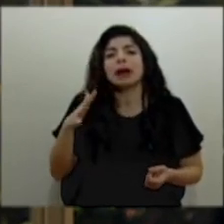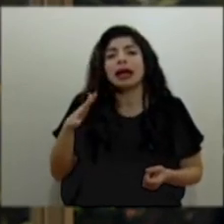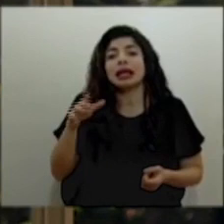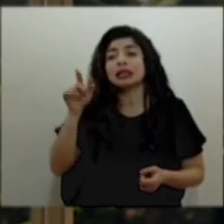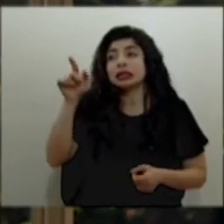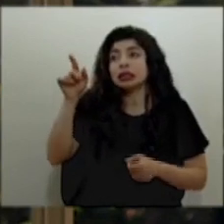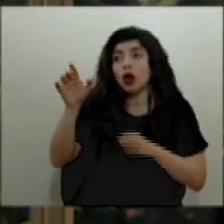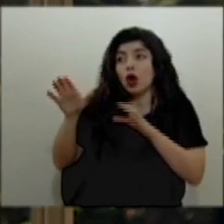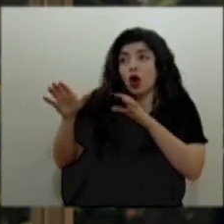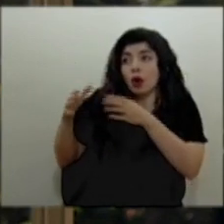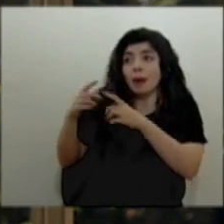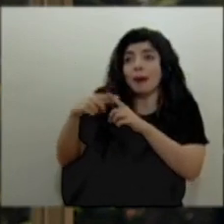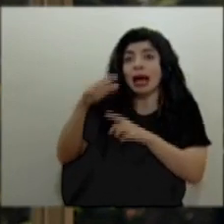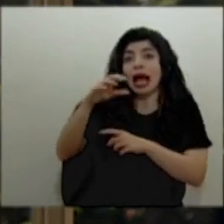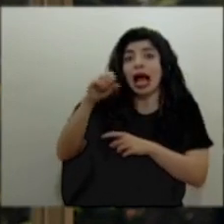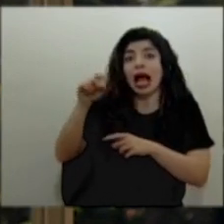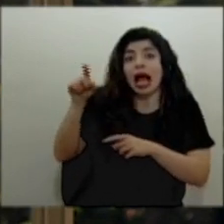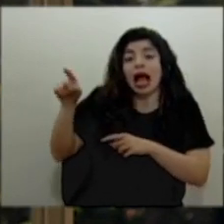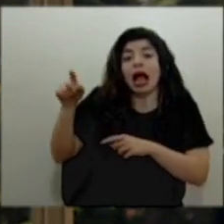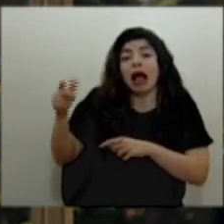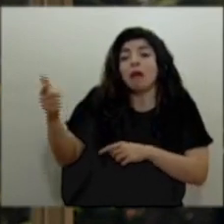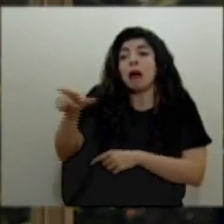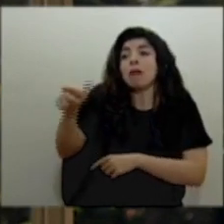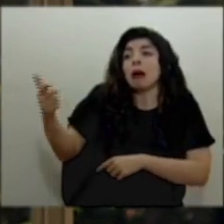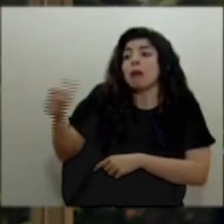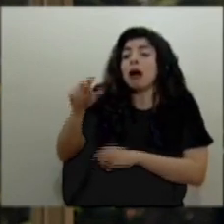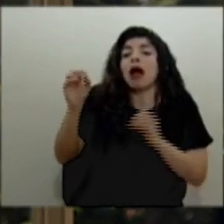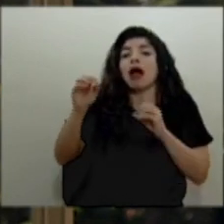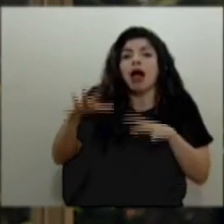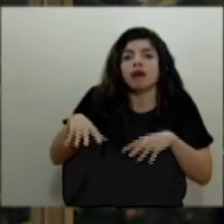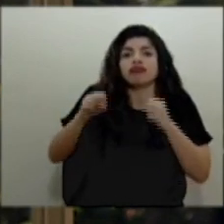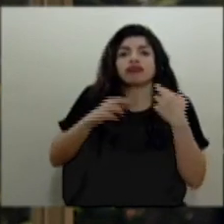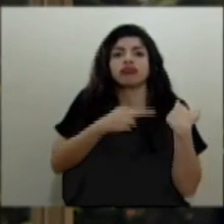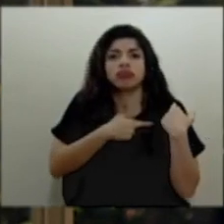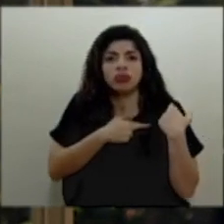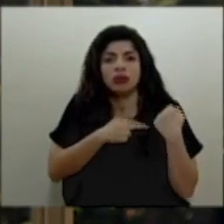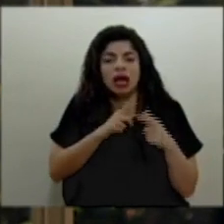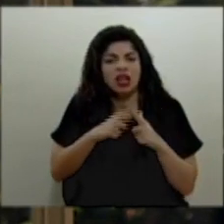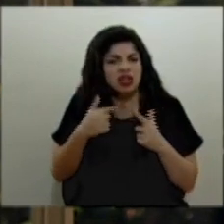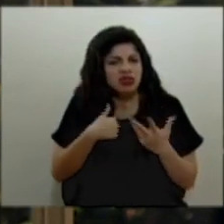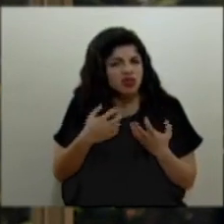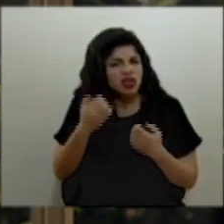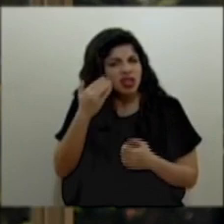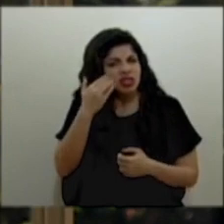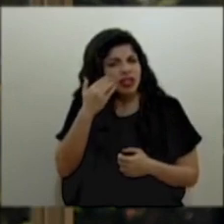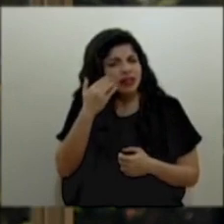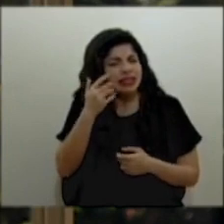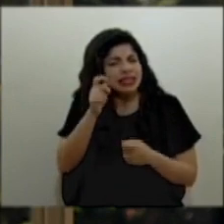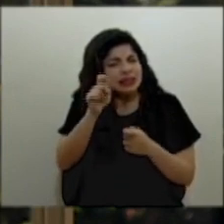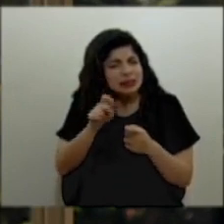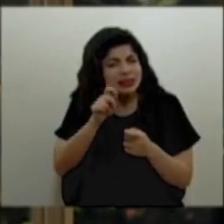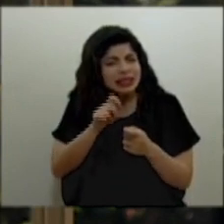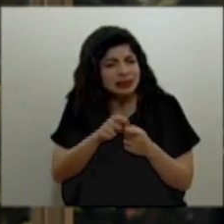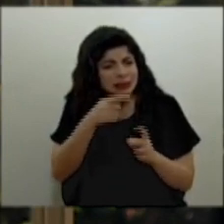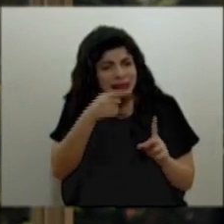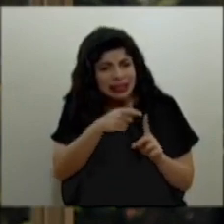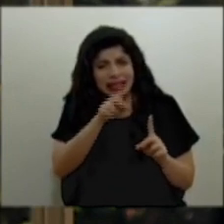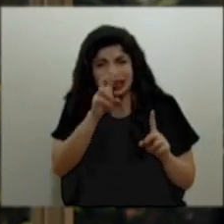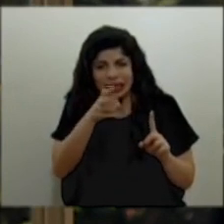la comisión como la caja se están tirando la bola. Entonces quería saber detalladamente, específicamente sobre ese